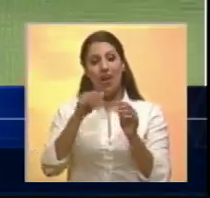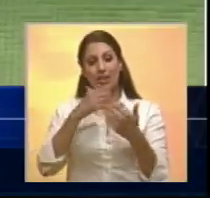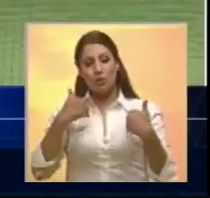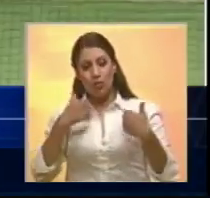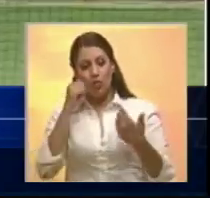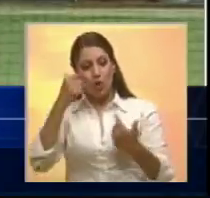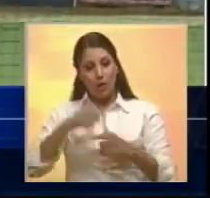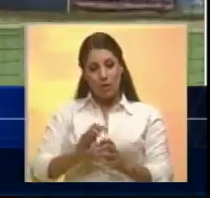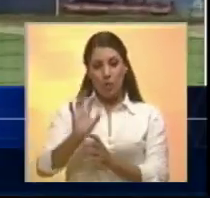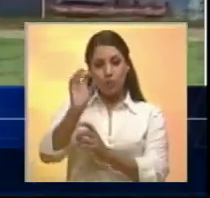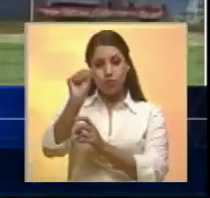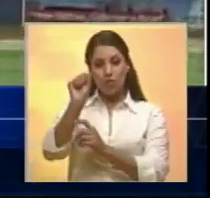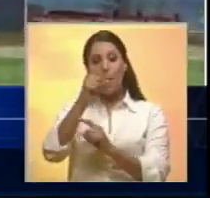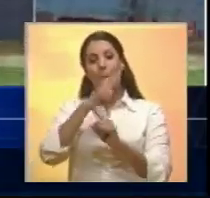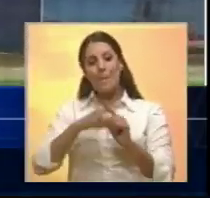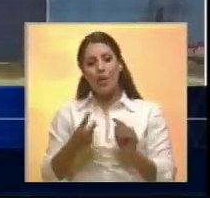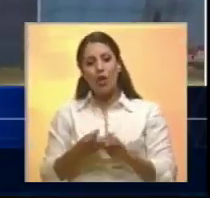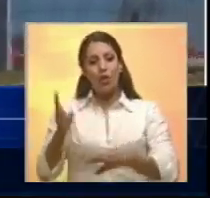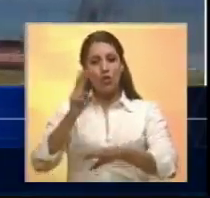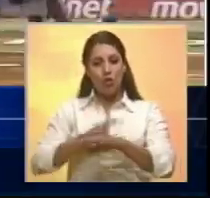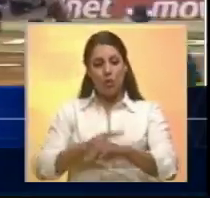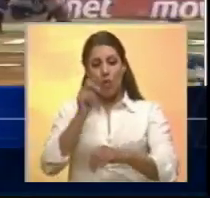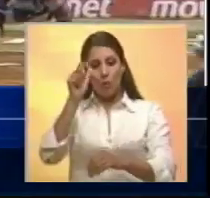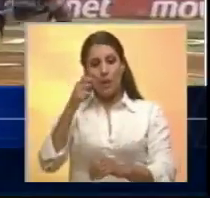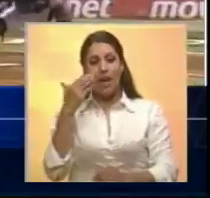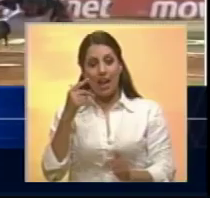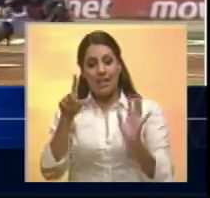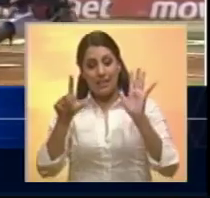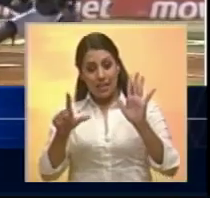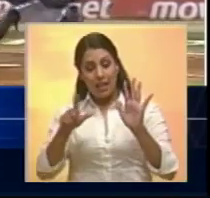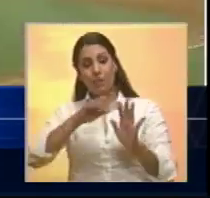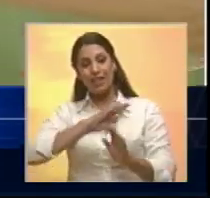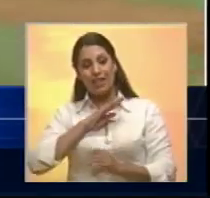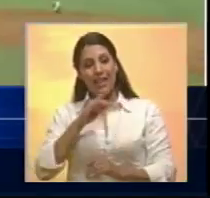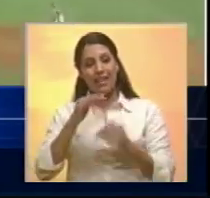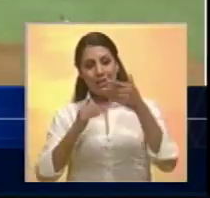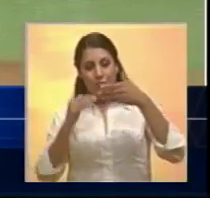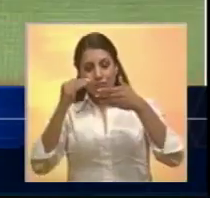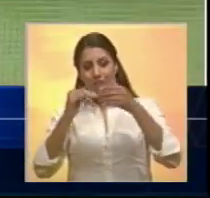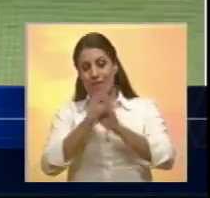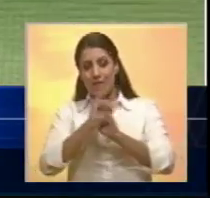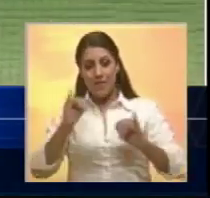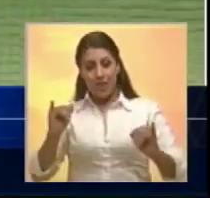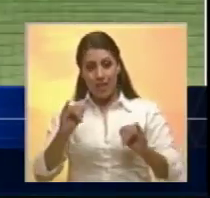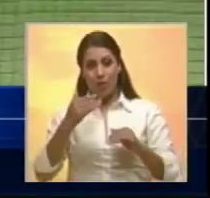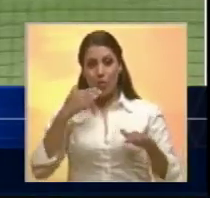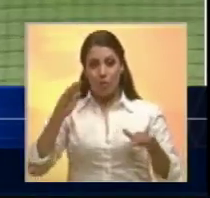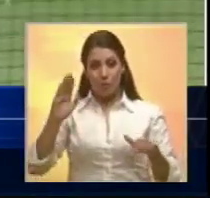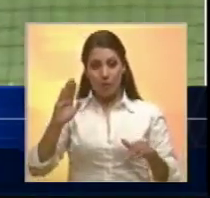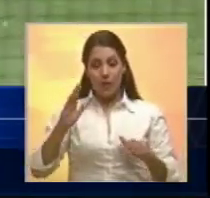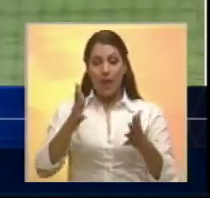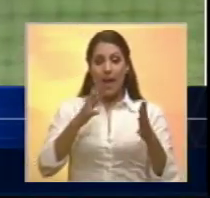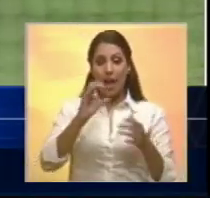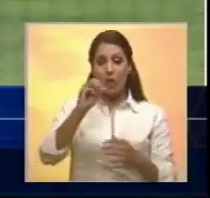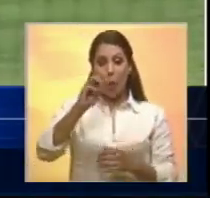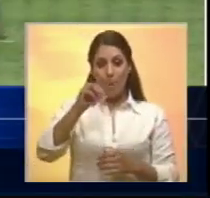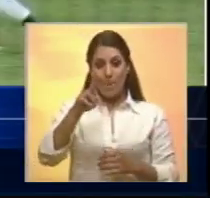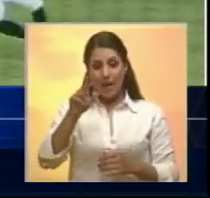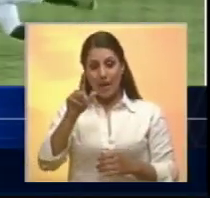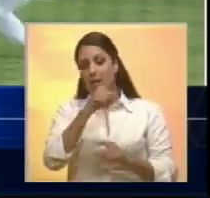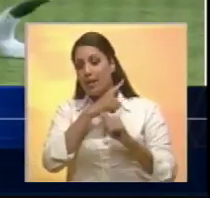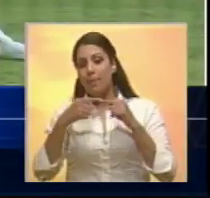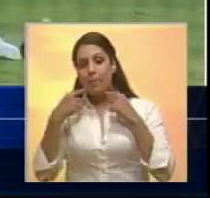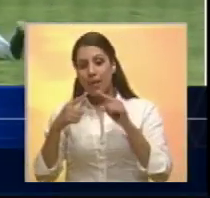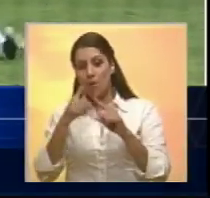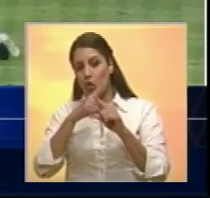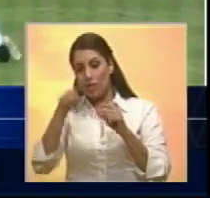sacrificio de Giovanni Urshela, pero un doble productor de Carlos García en el séptimo puso cifras definitivas al compromiso. Ganó Omar Bencomo Jr.